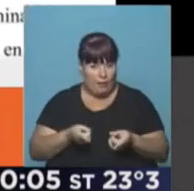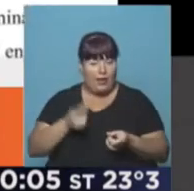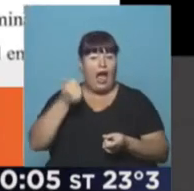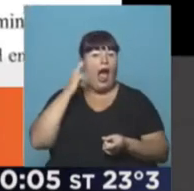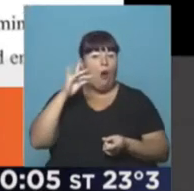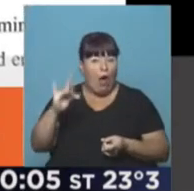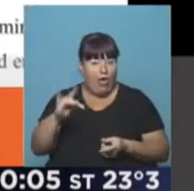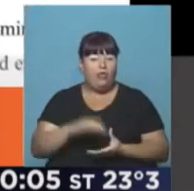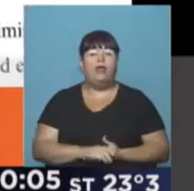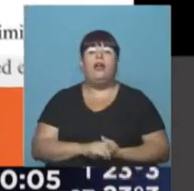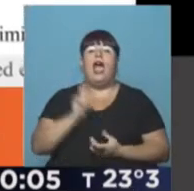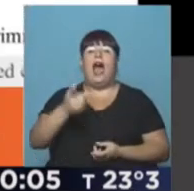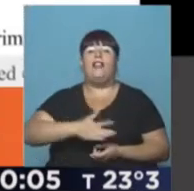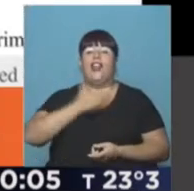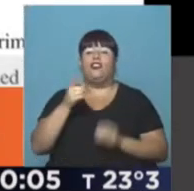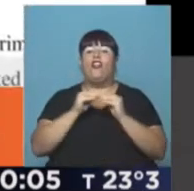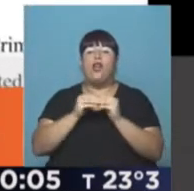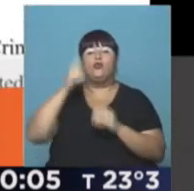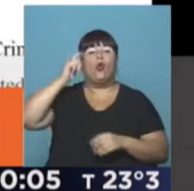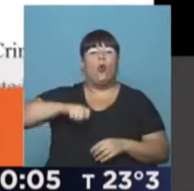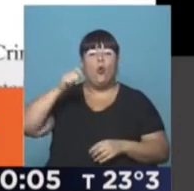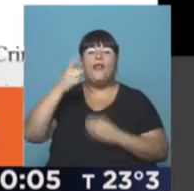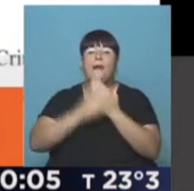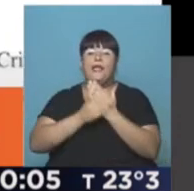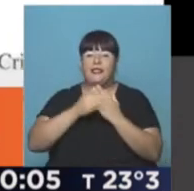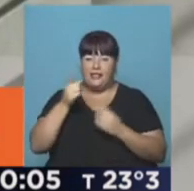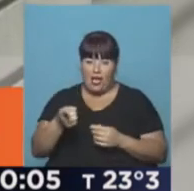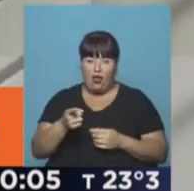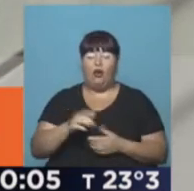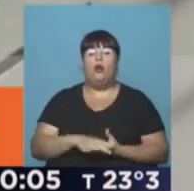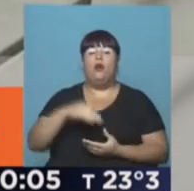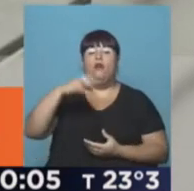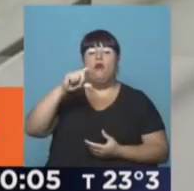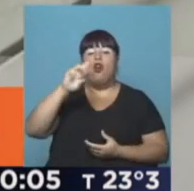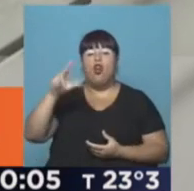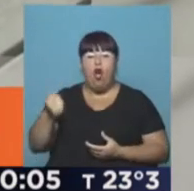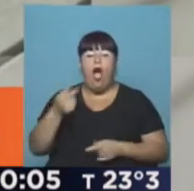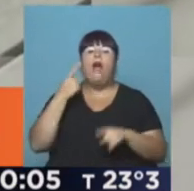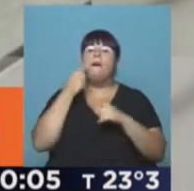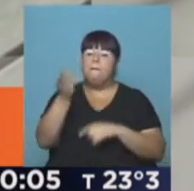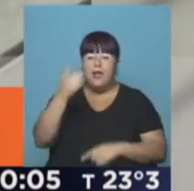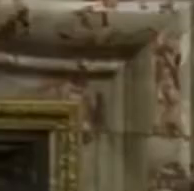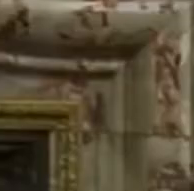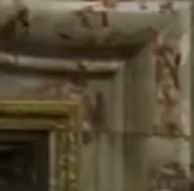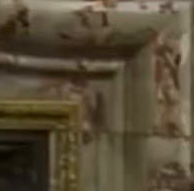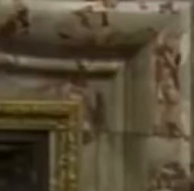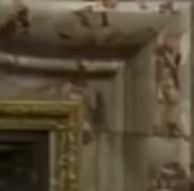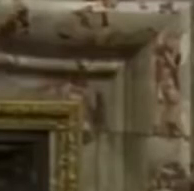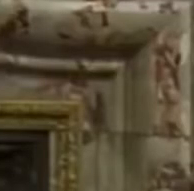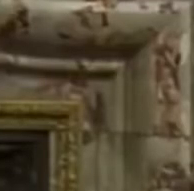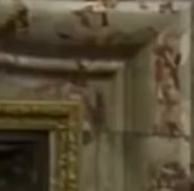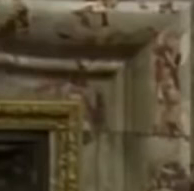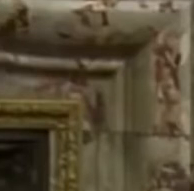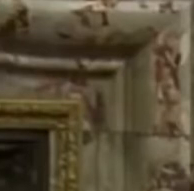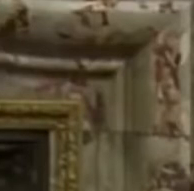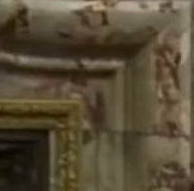motivo, está acusado en la justicia. Por esta razón y por presión popular, dio marcha atrás. Por eso yo lo he